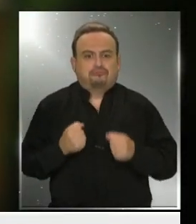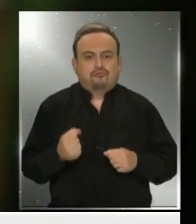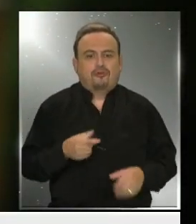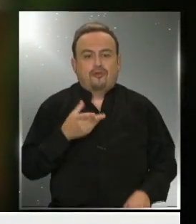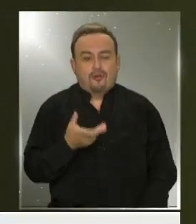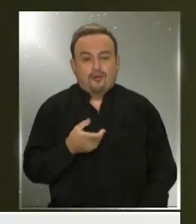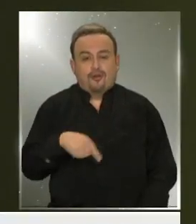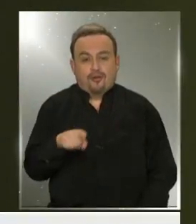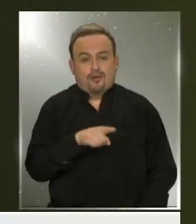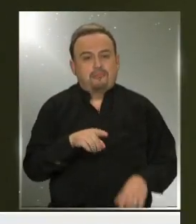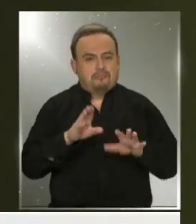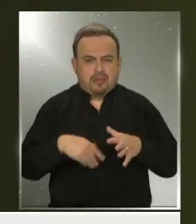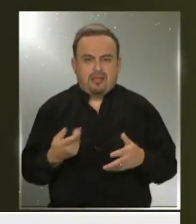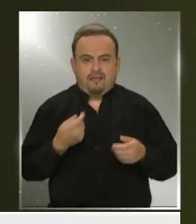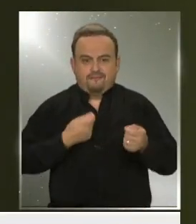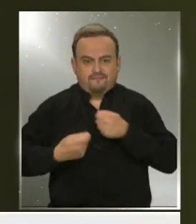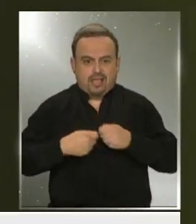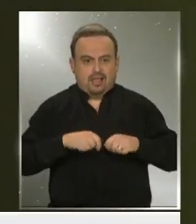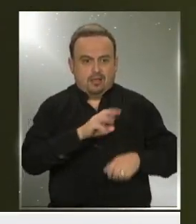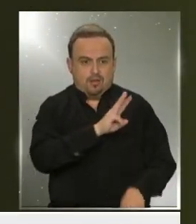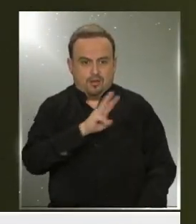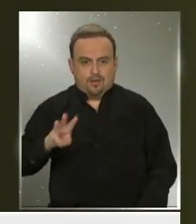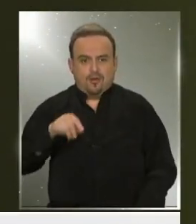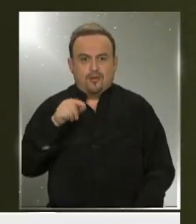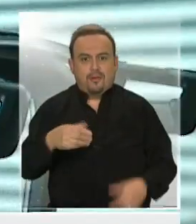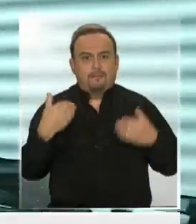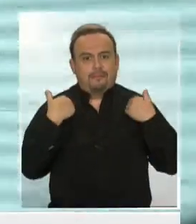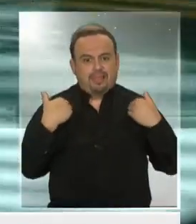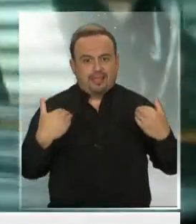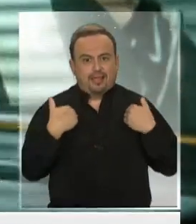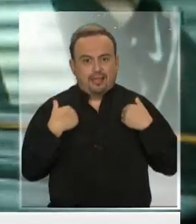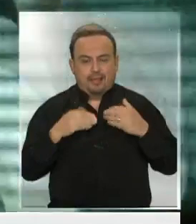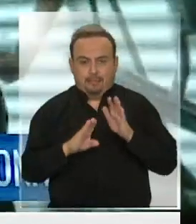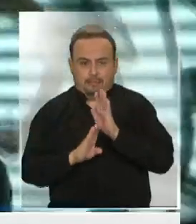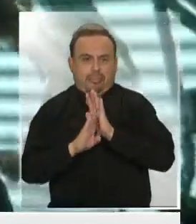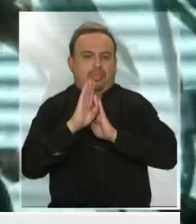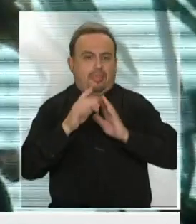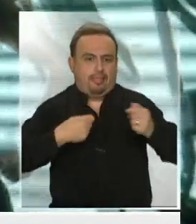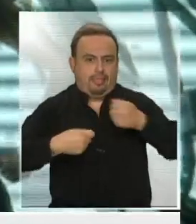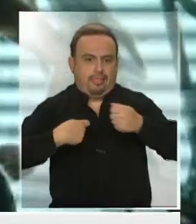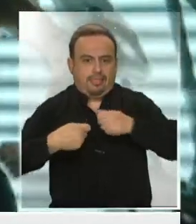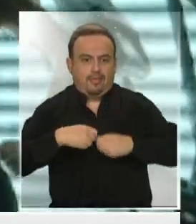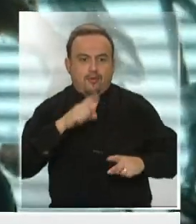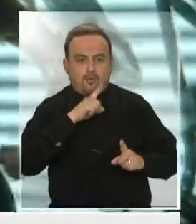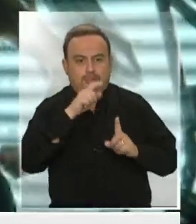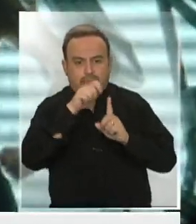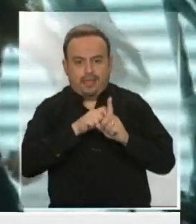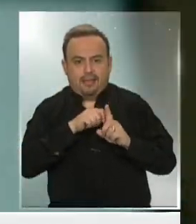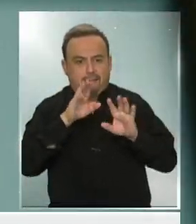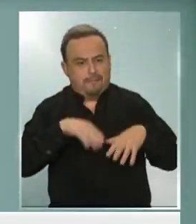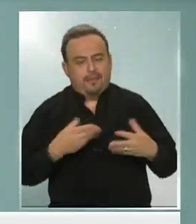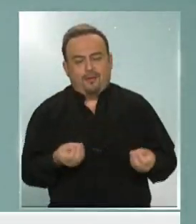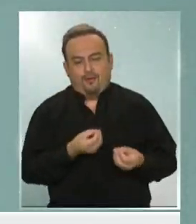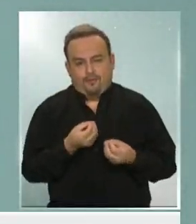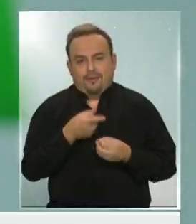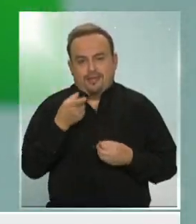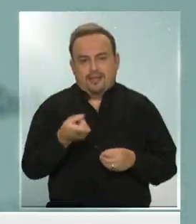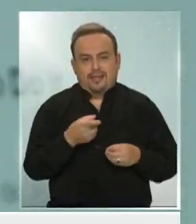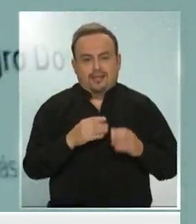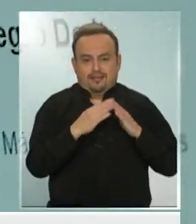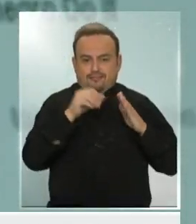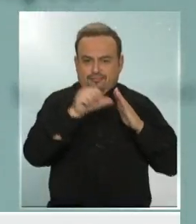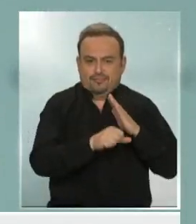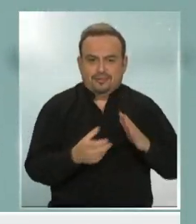Es lo que muchos hicieron. Las ventas de productos para el deporte se dispararon en el último mes, coincidiendo lógicamente con la